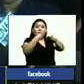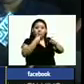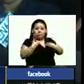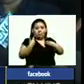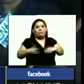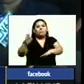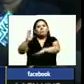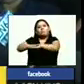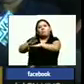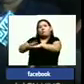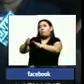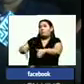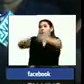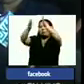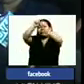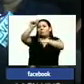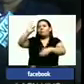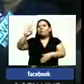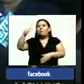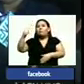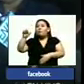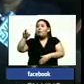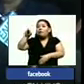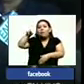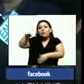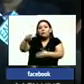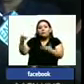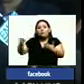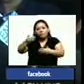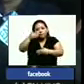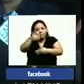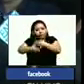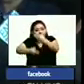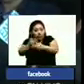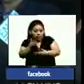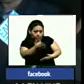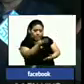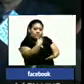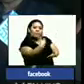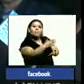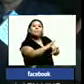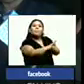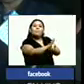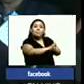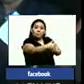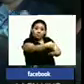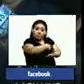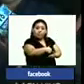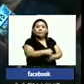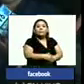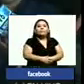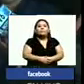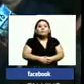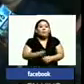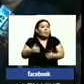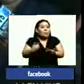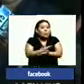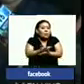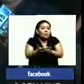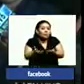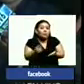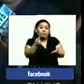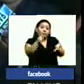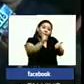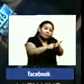Fiscalía General de la República para que ejecute la acción de cobro, digamos, directamente a la compañía. porque cualquier acción de